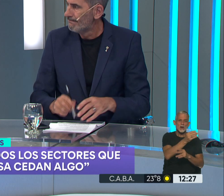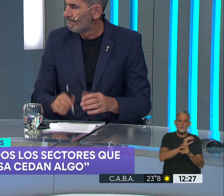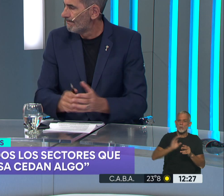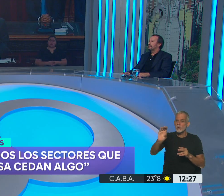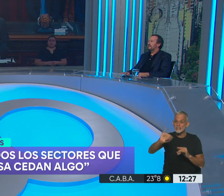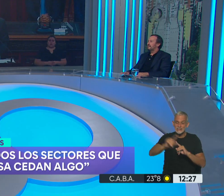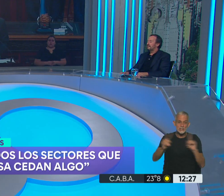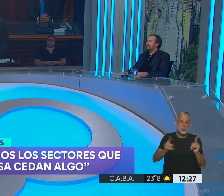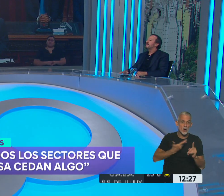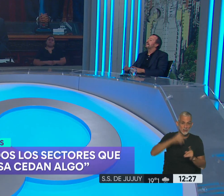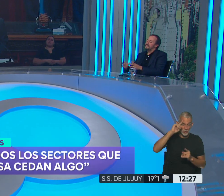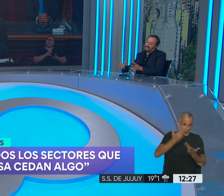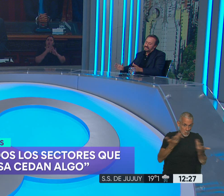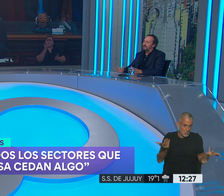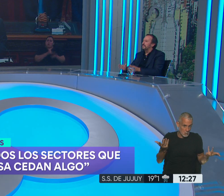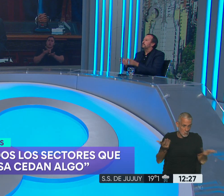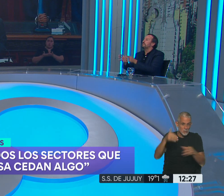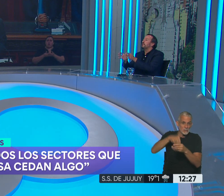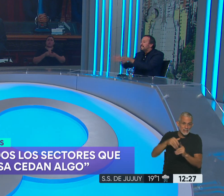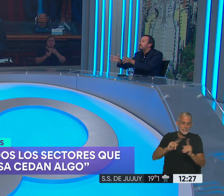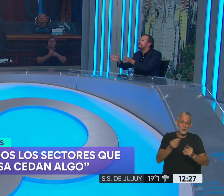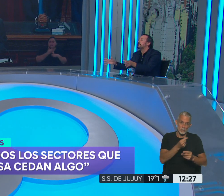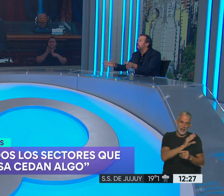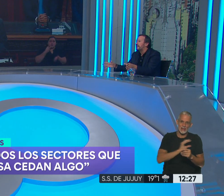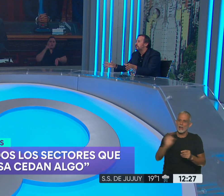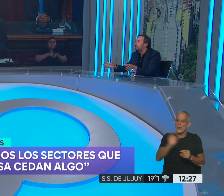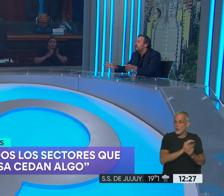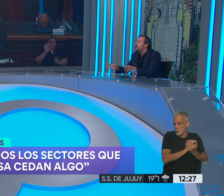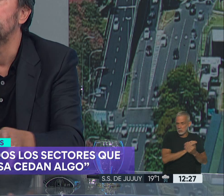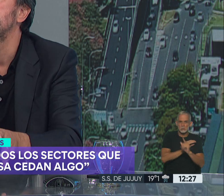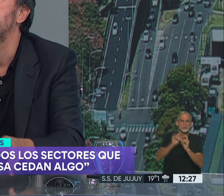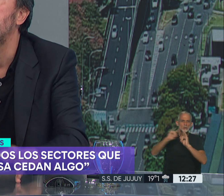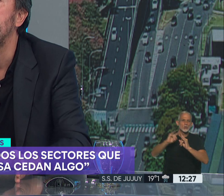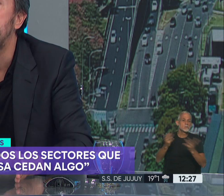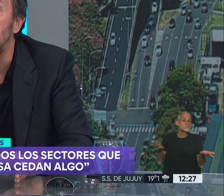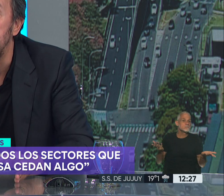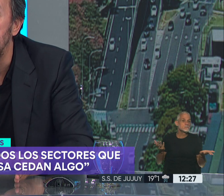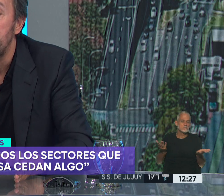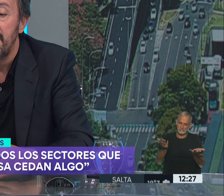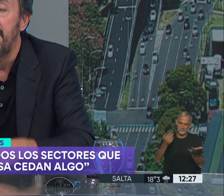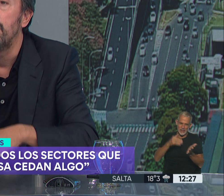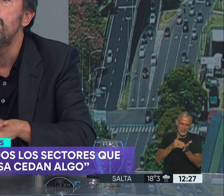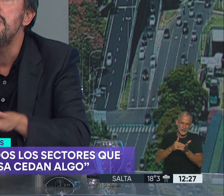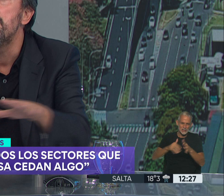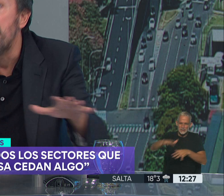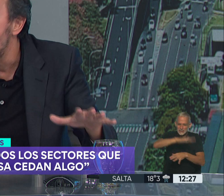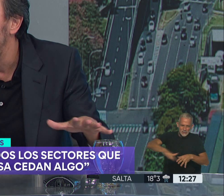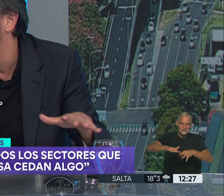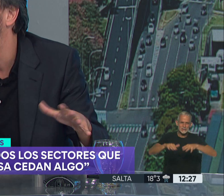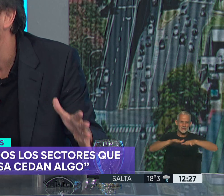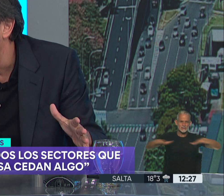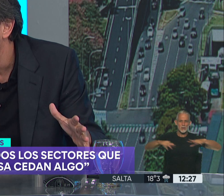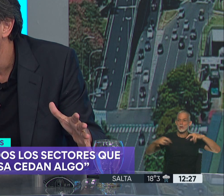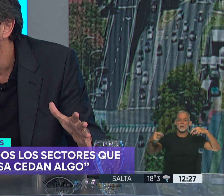sin participación. O sea, justamente la comparticipación. Entonces, bueno, ese puede ser un espacio donde se puedan discutir un nivel